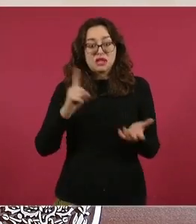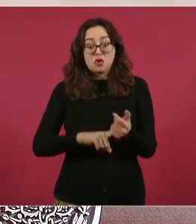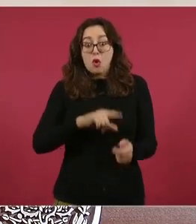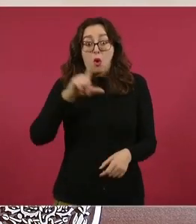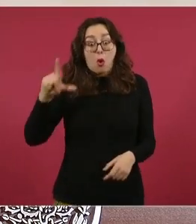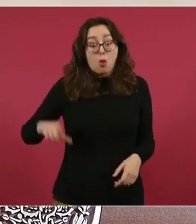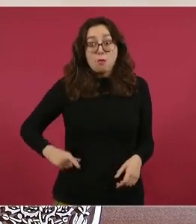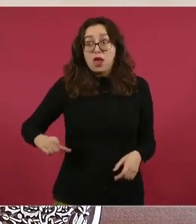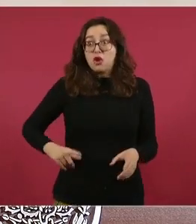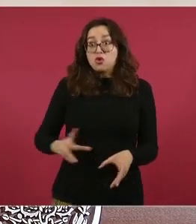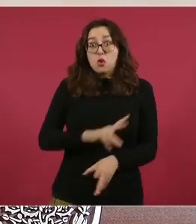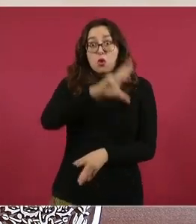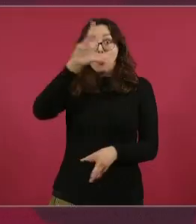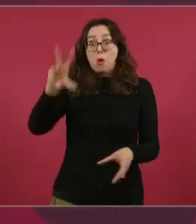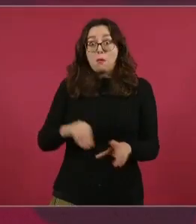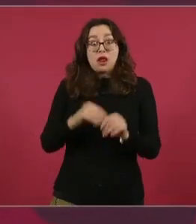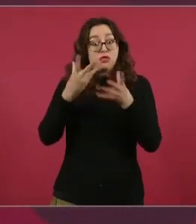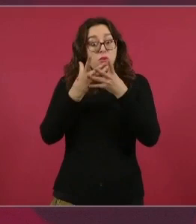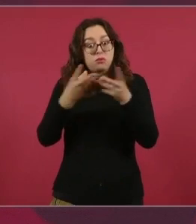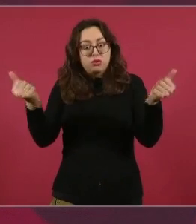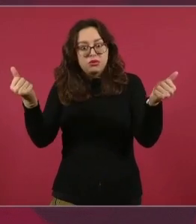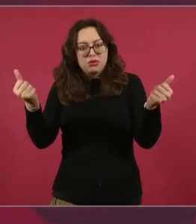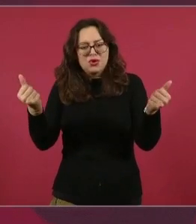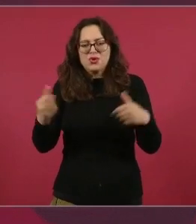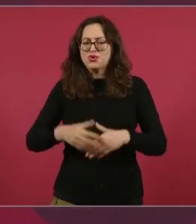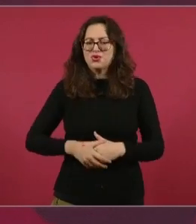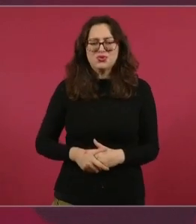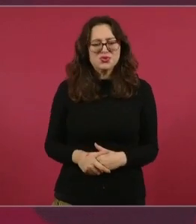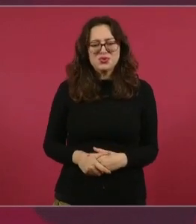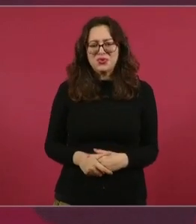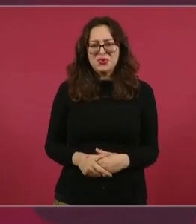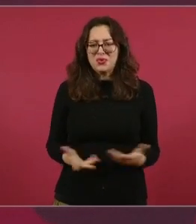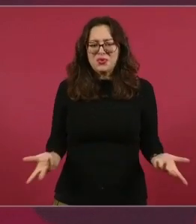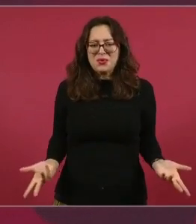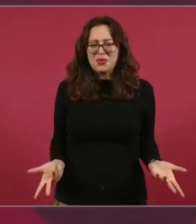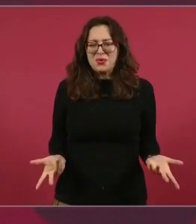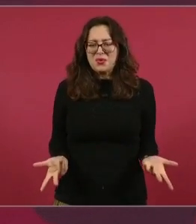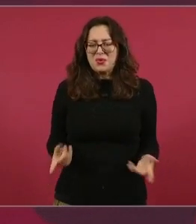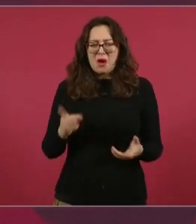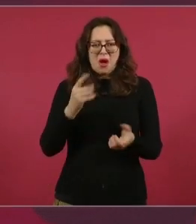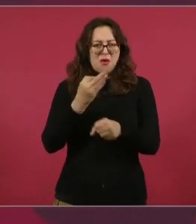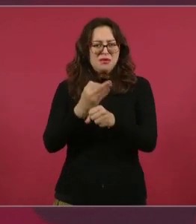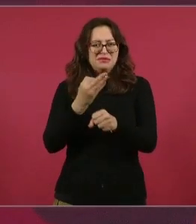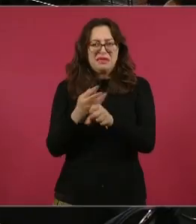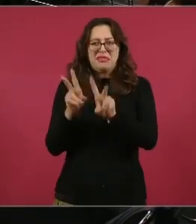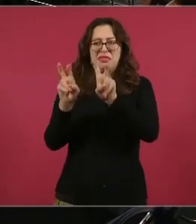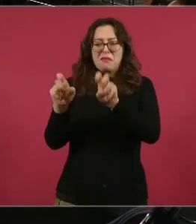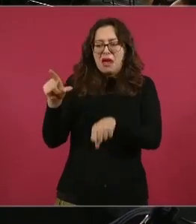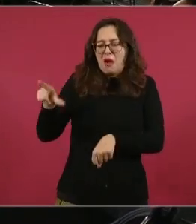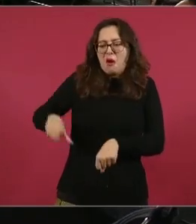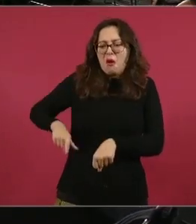Y no creo que dejen de recibir los servicios, que